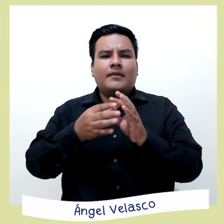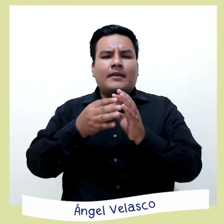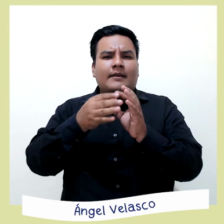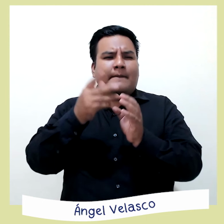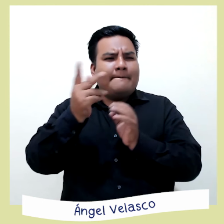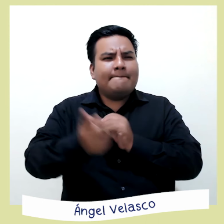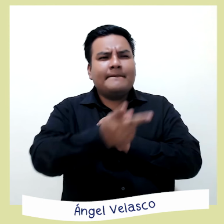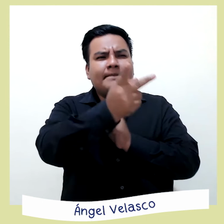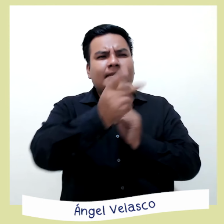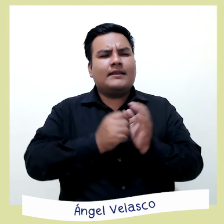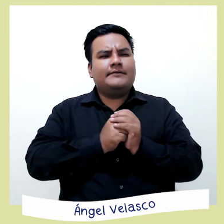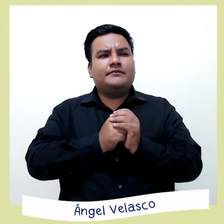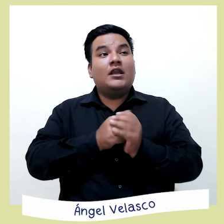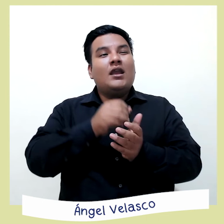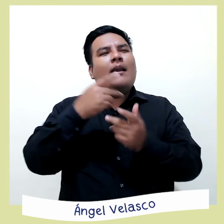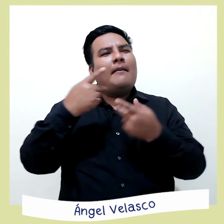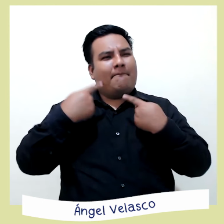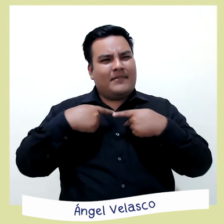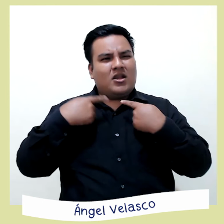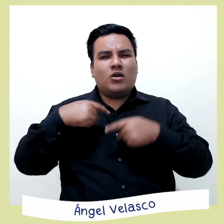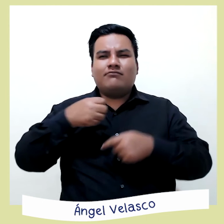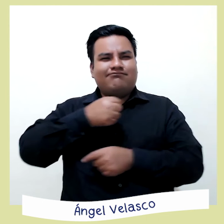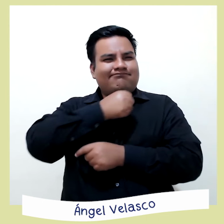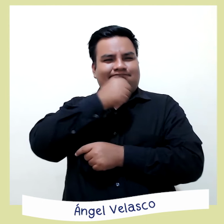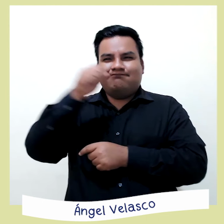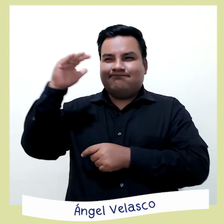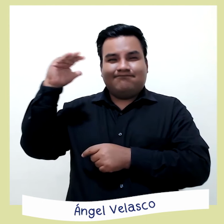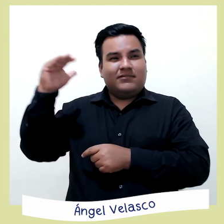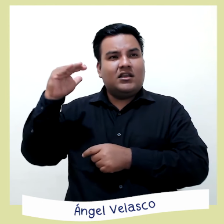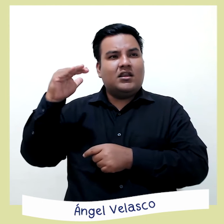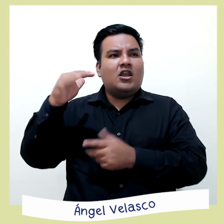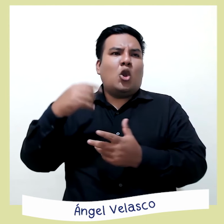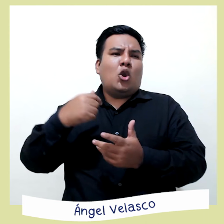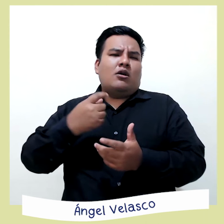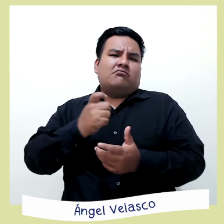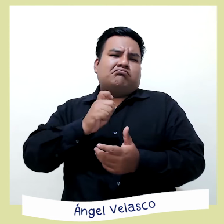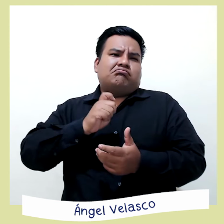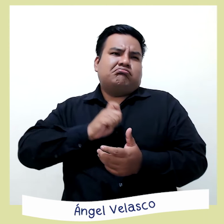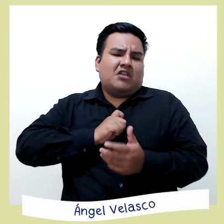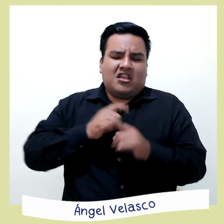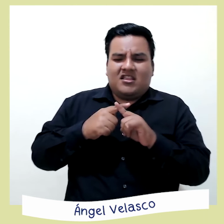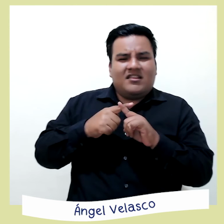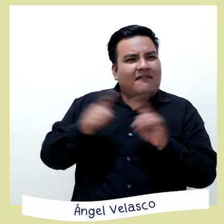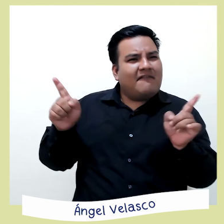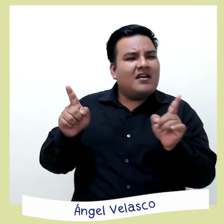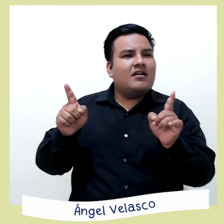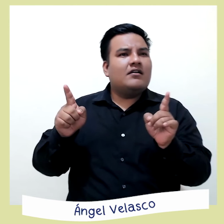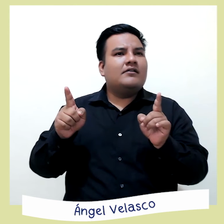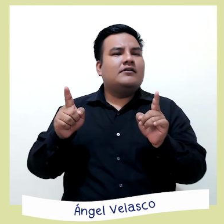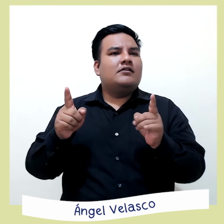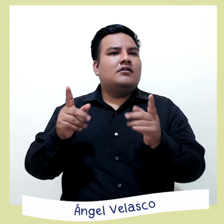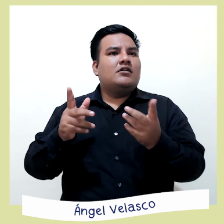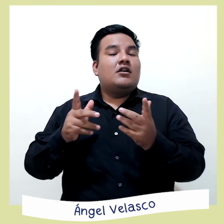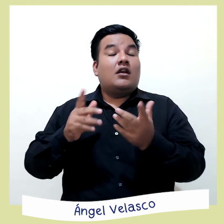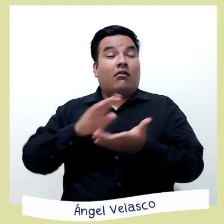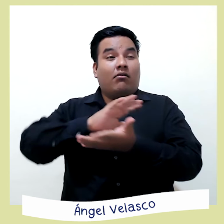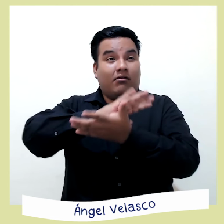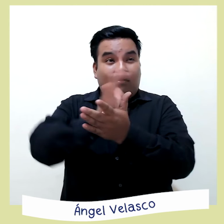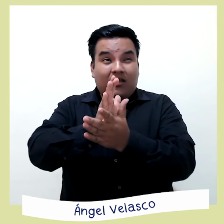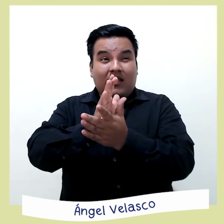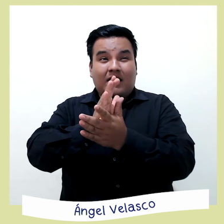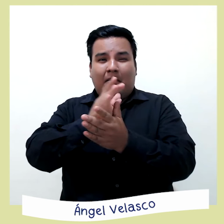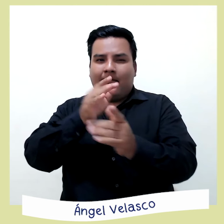bueno, ahora le damos la palabra a Samantha Fritz y la pregunta para ti sería, cuando